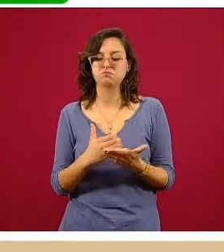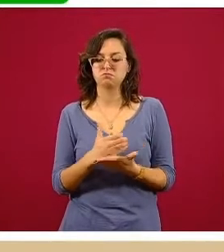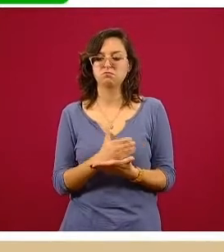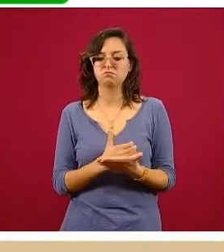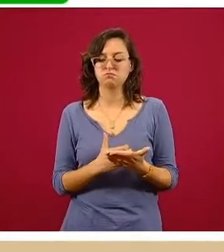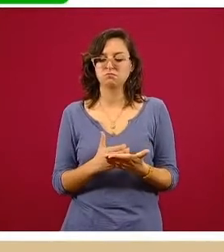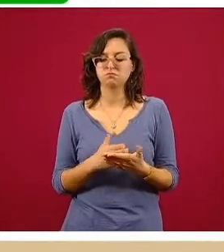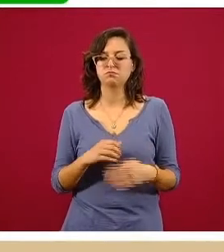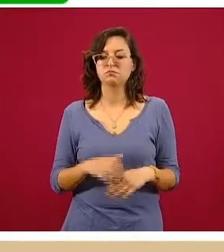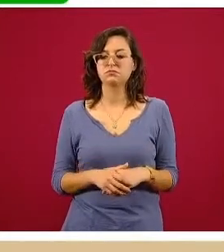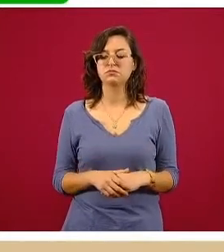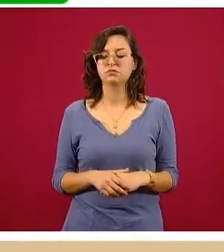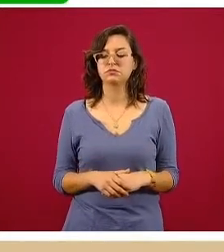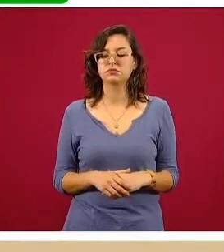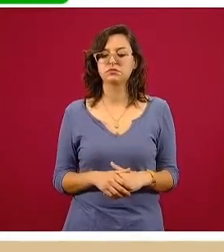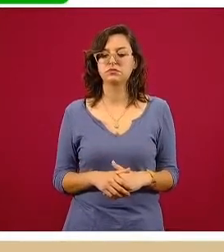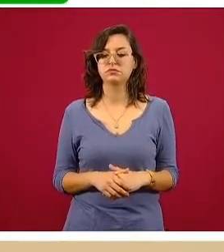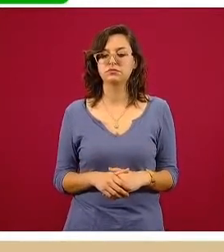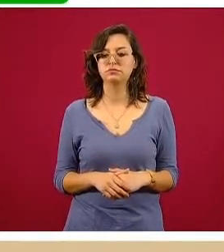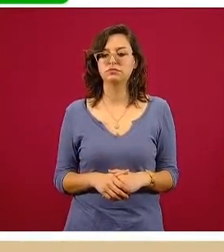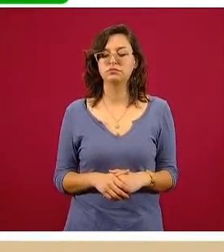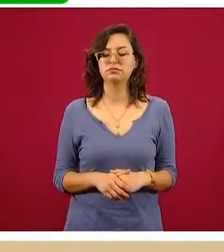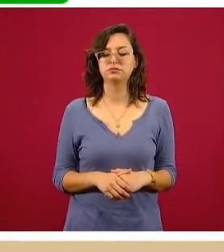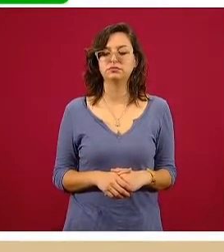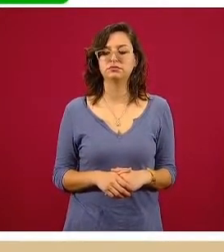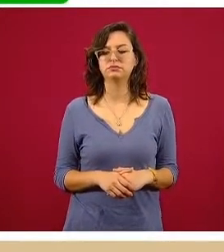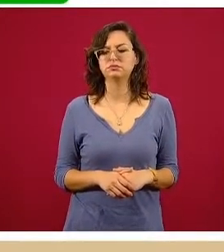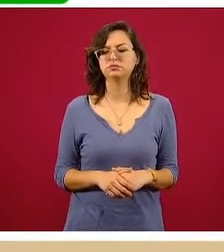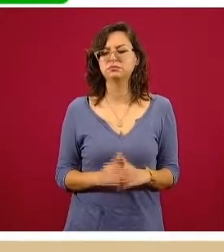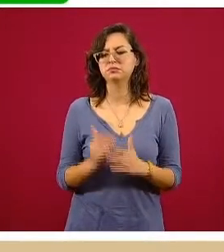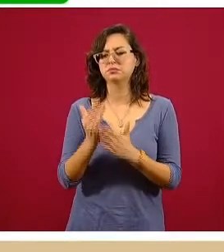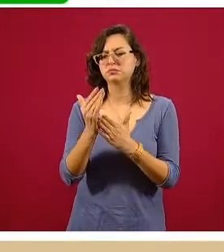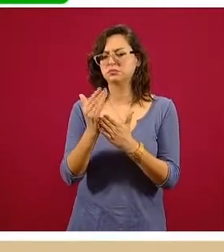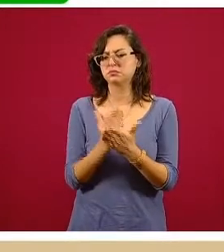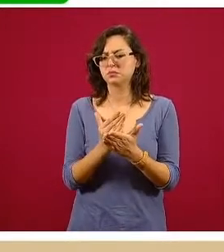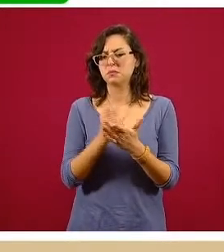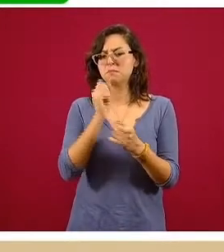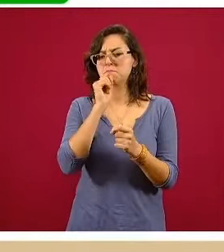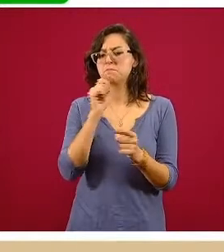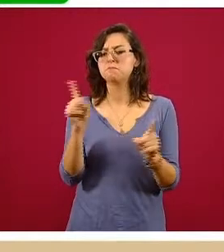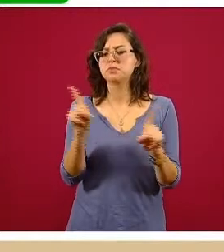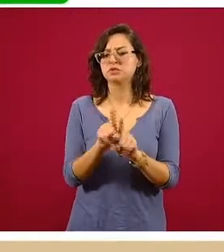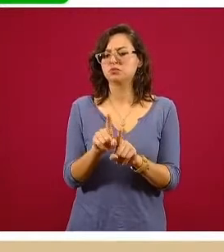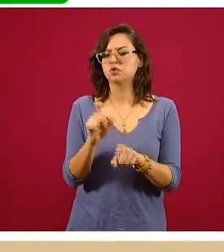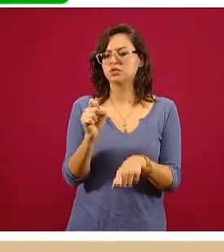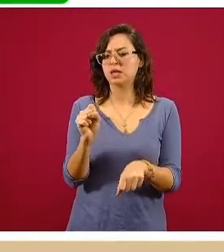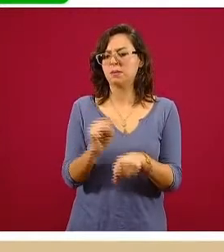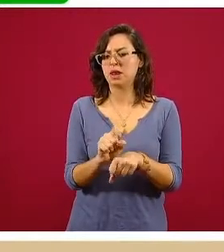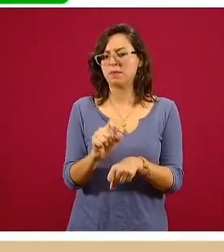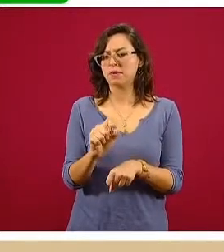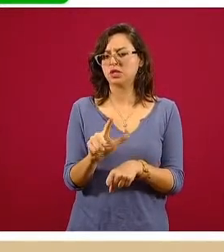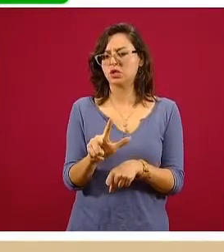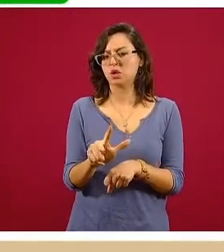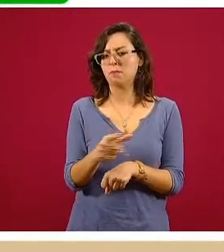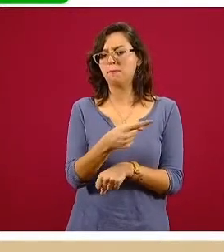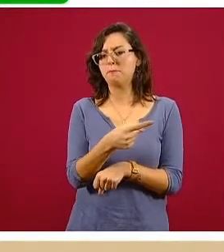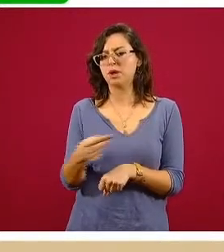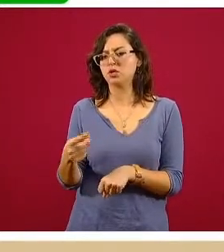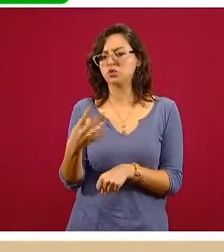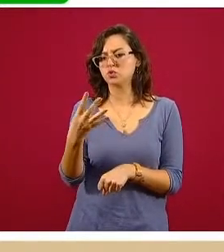recupera en el momento de la enfermedad. Tenemos una ligera descendencia también a la semana 28 de